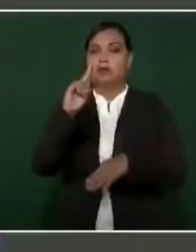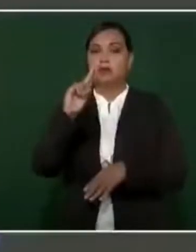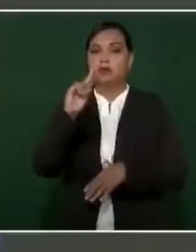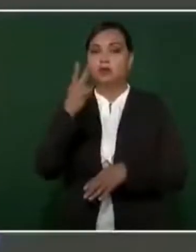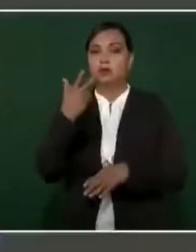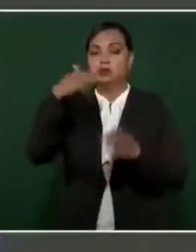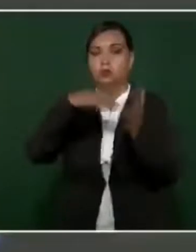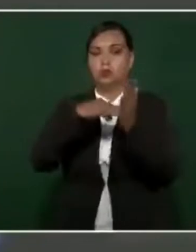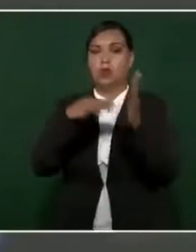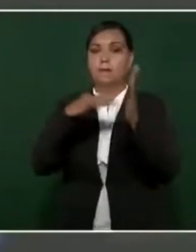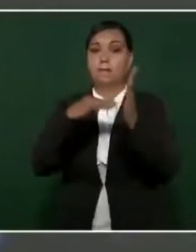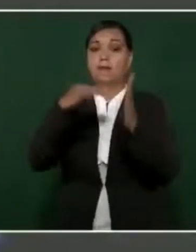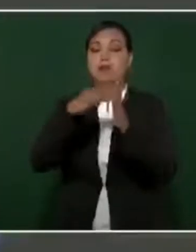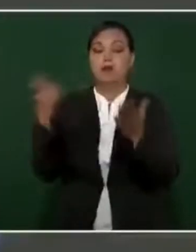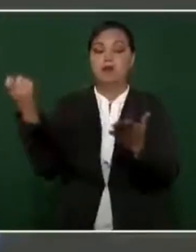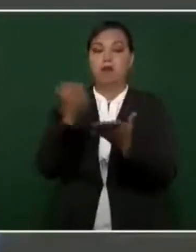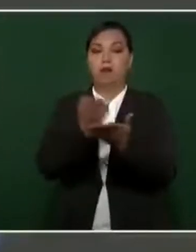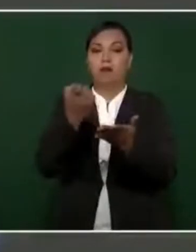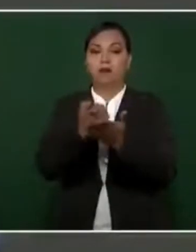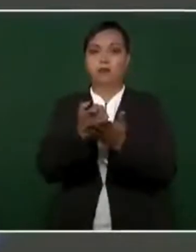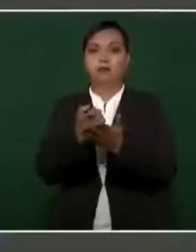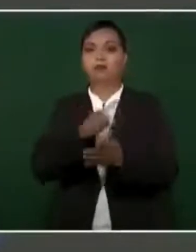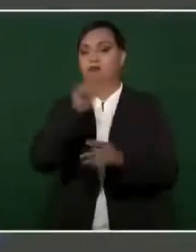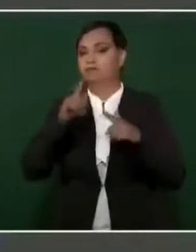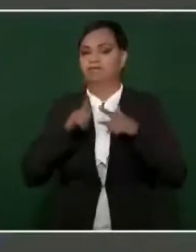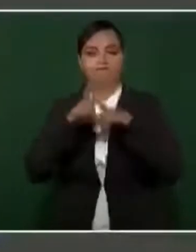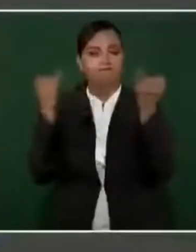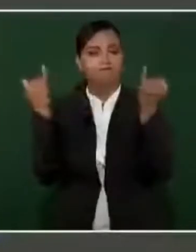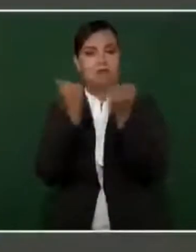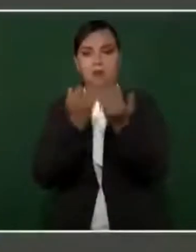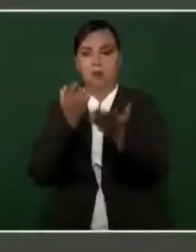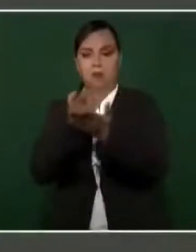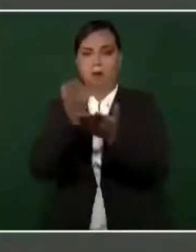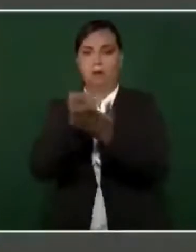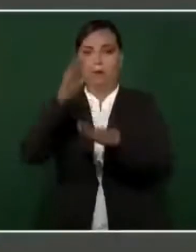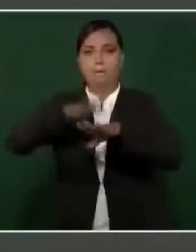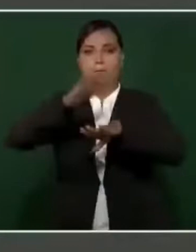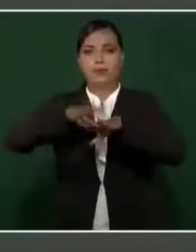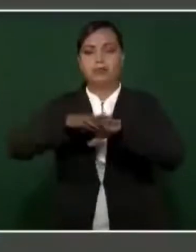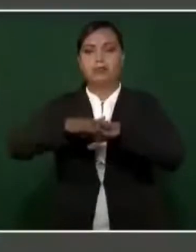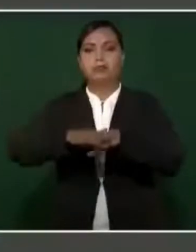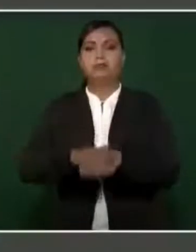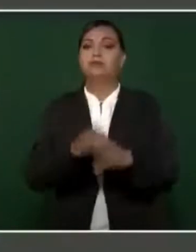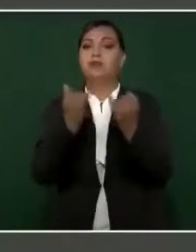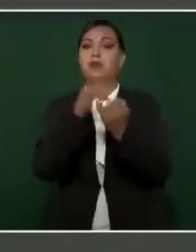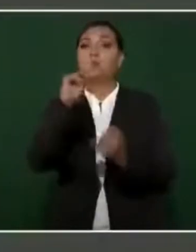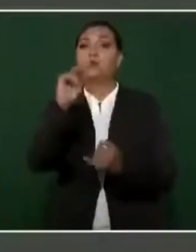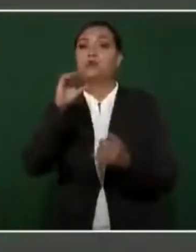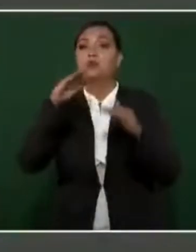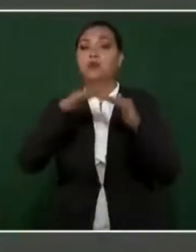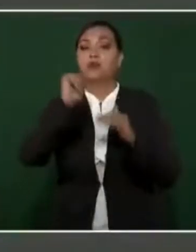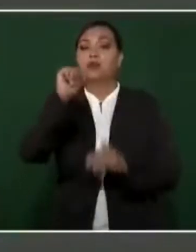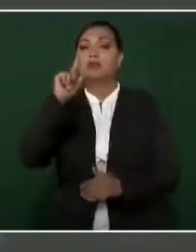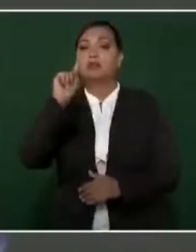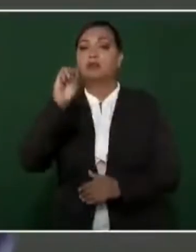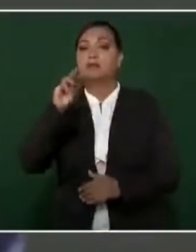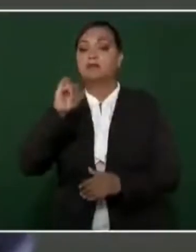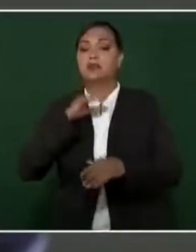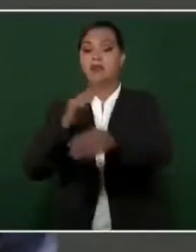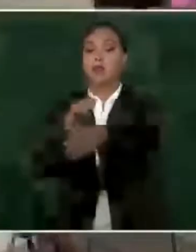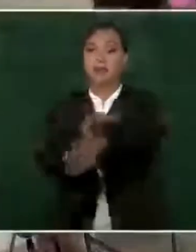millones de pesos y vamos a seguir invirtiendo. Y el puerto de Altamira va